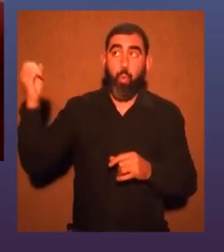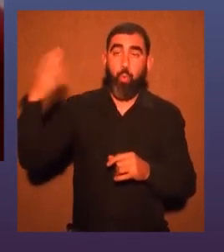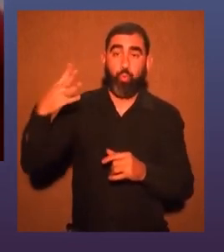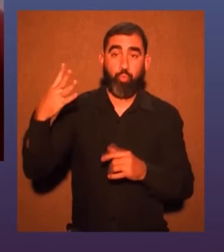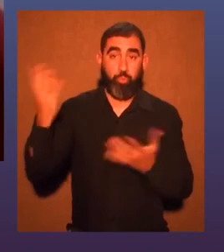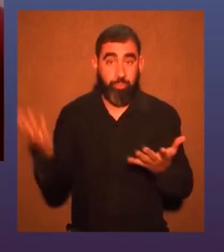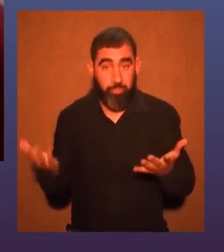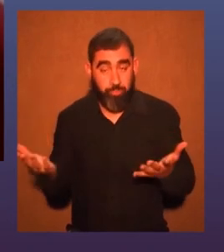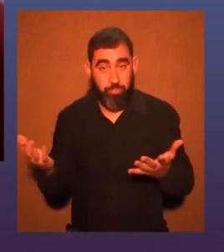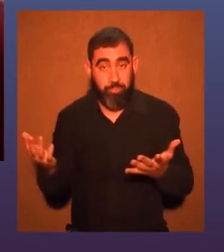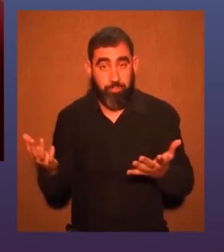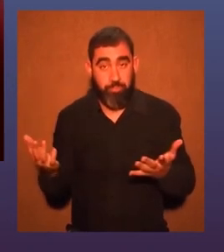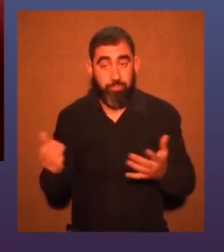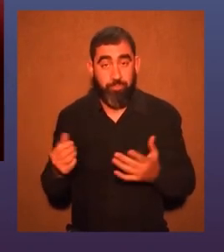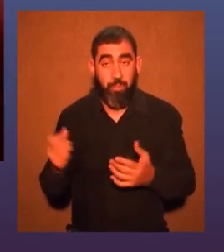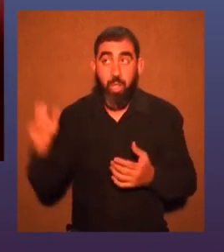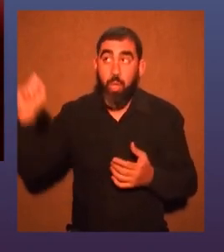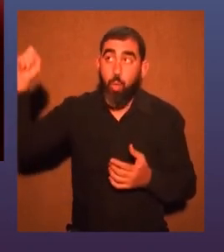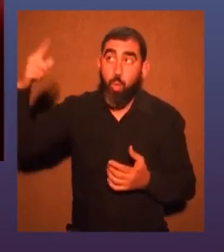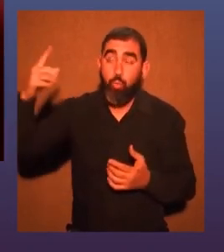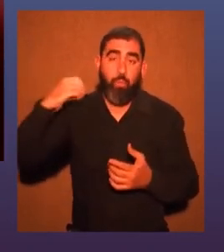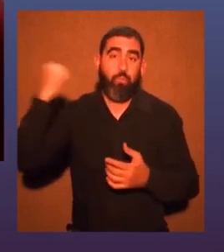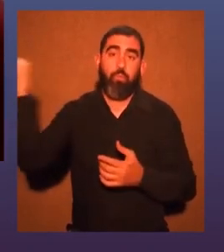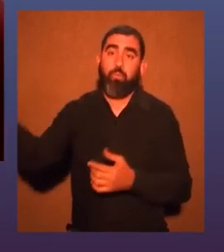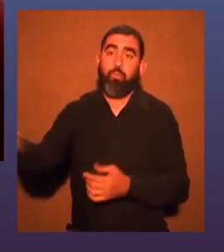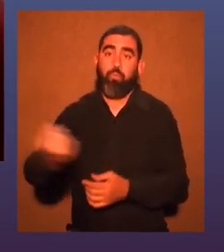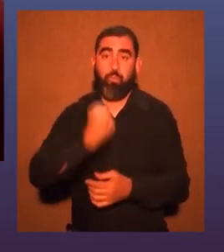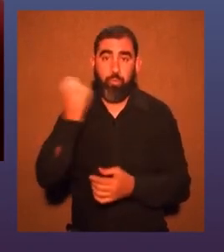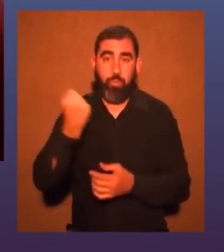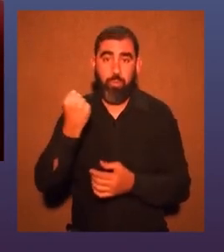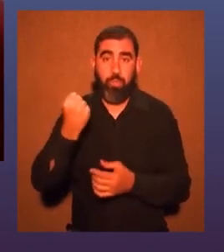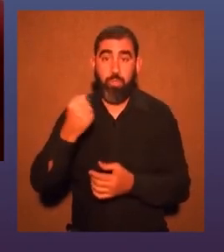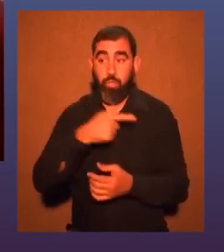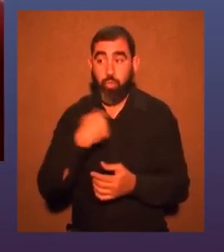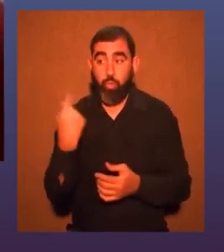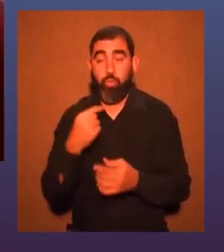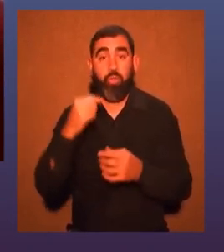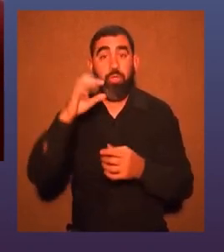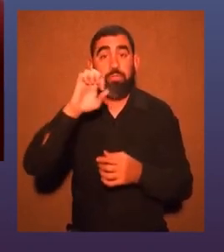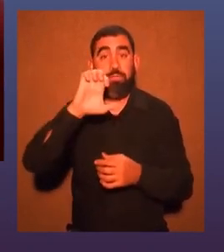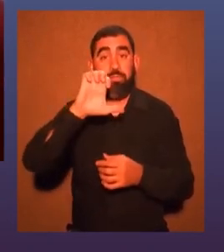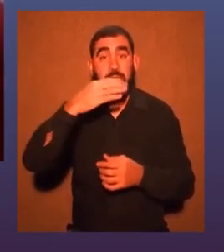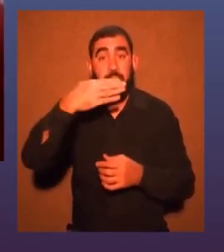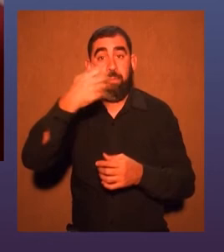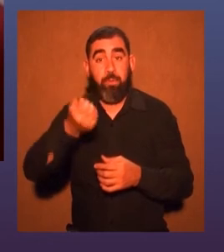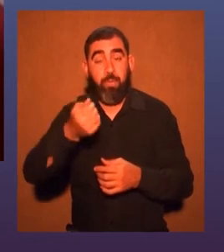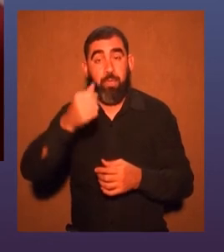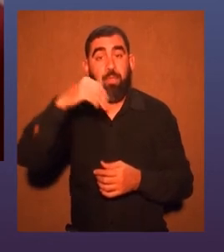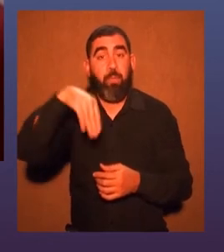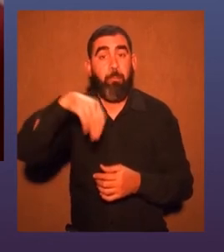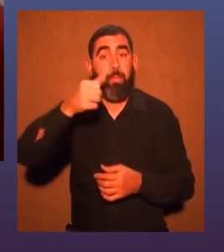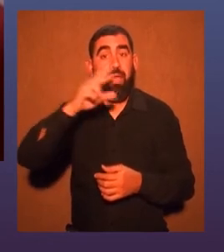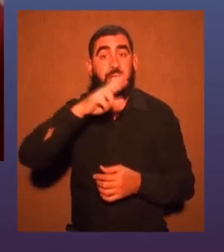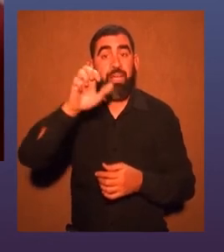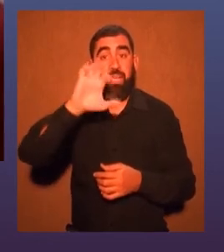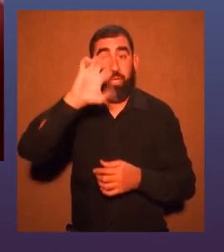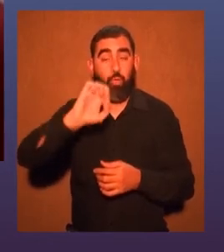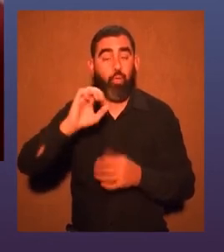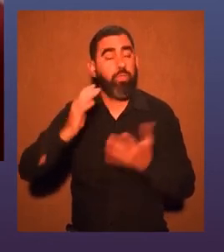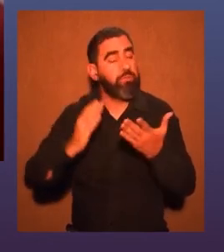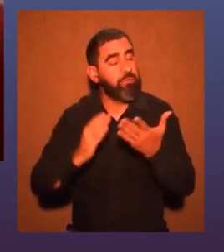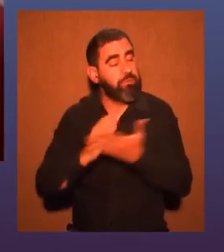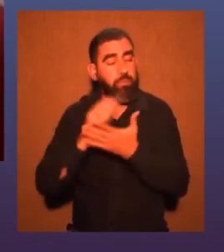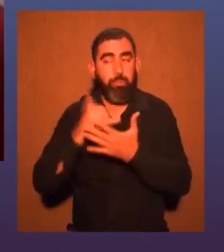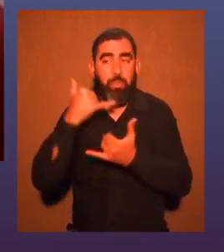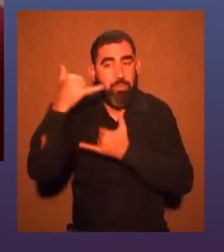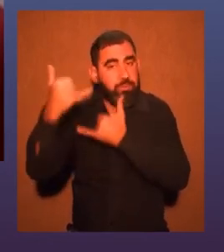la luz es fundamental, ¿no? Con Seba estamos teniendo desde el primer, con Marrero, estamos teniendo un contacto constante,